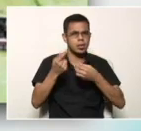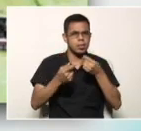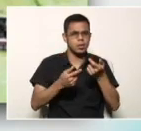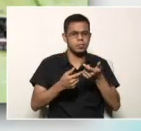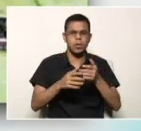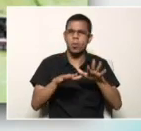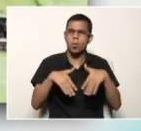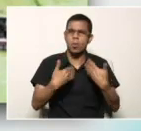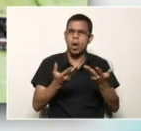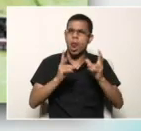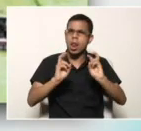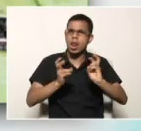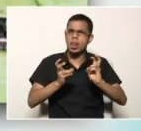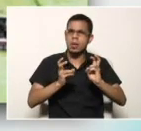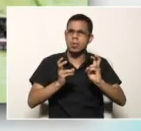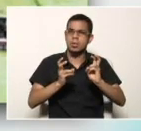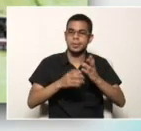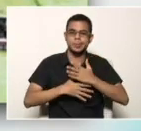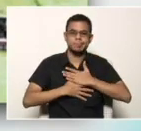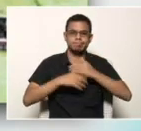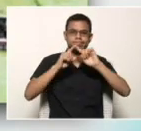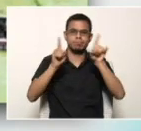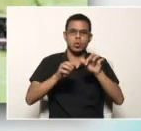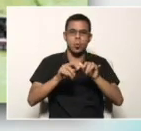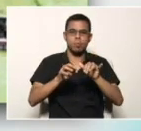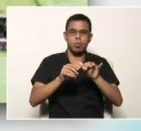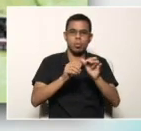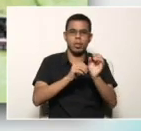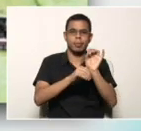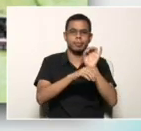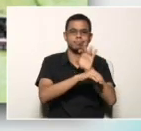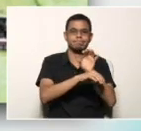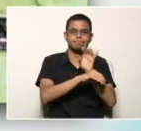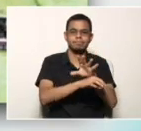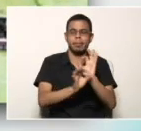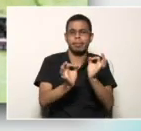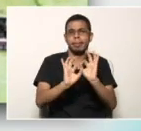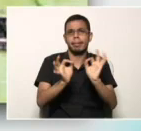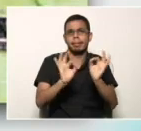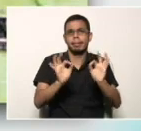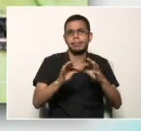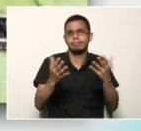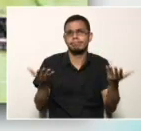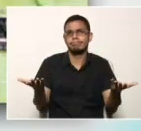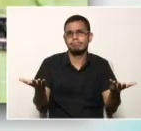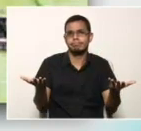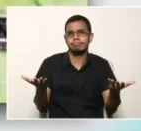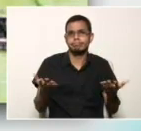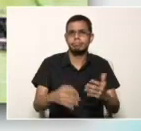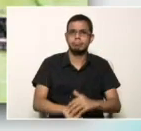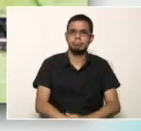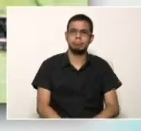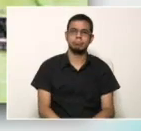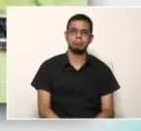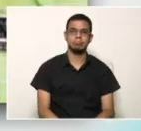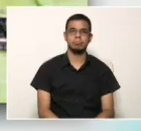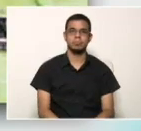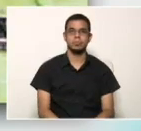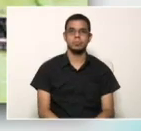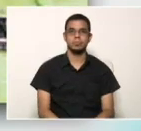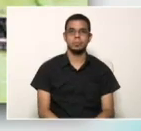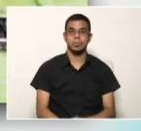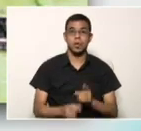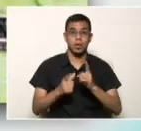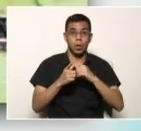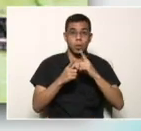trata: mi computadora no presenta video o no da video. Vamos a mostrar por aquí ya con la computadora de la tapa